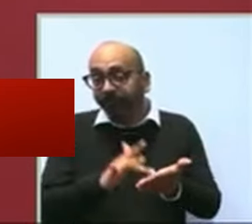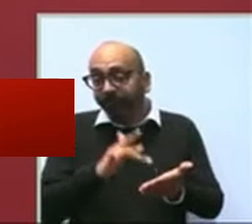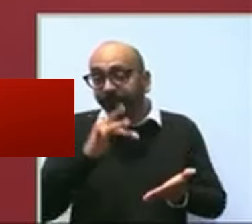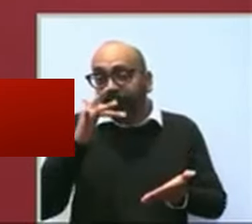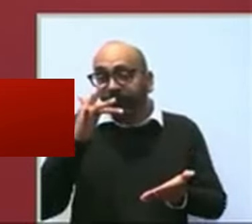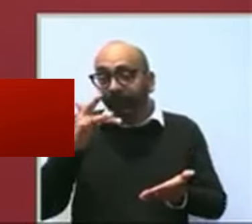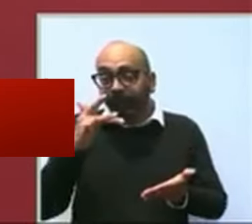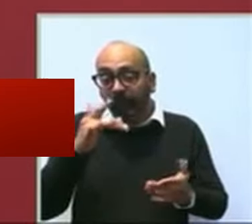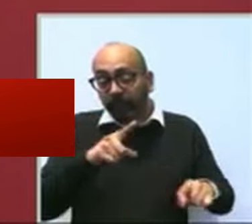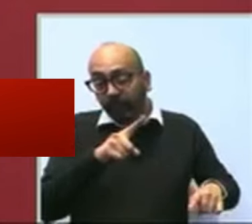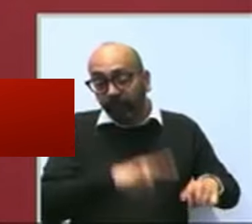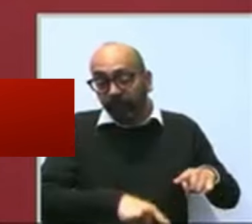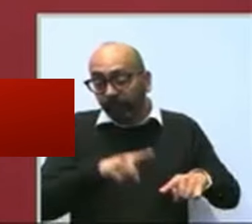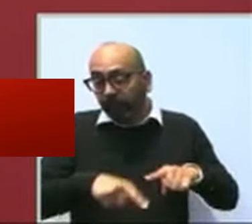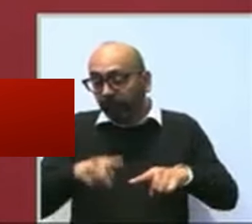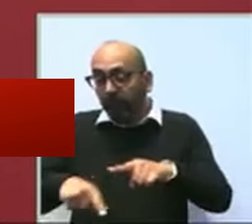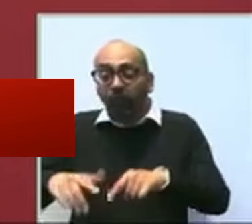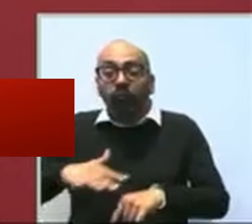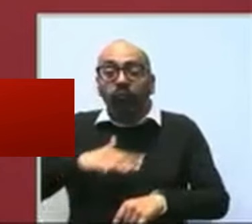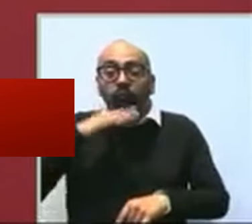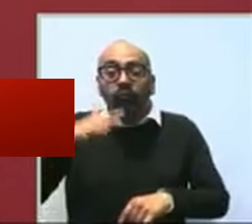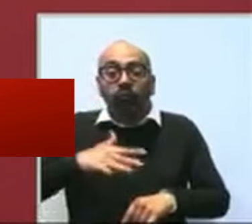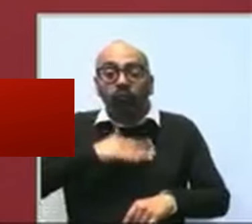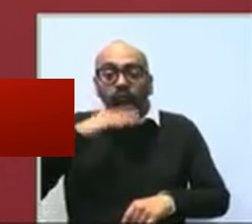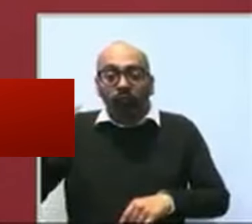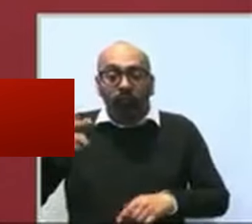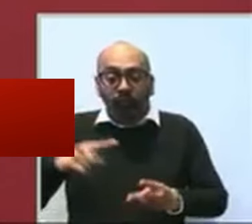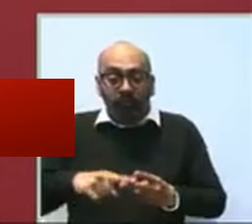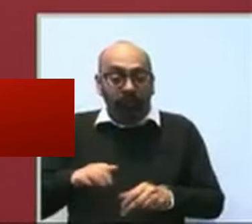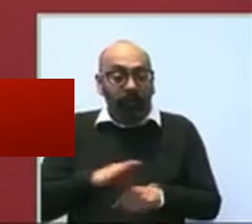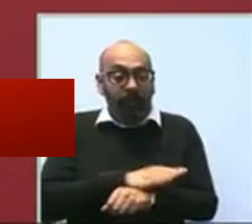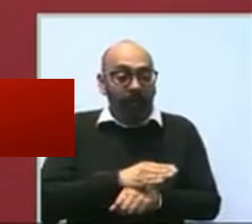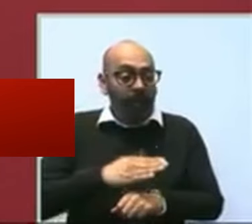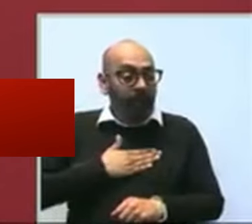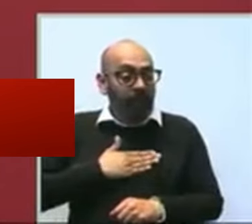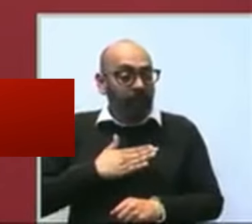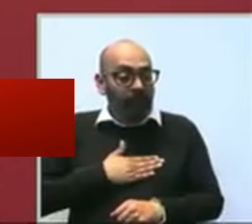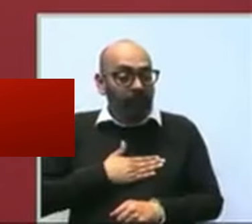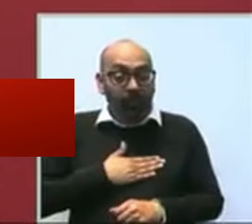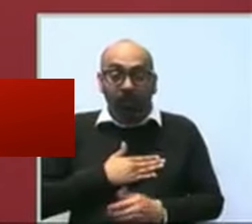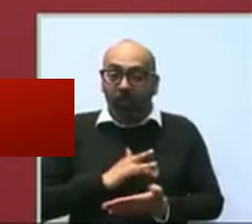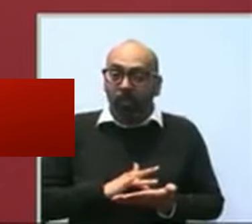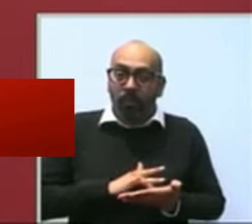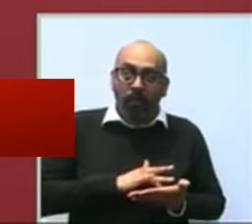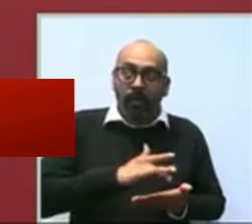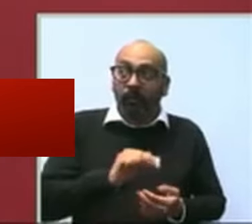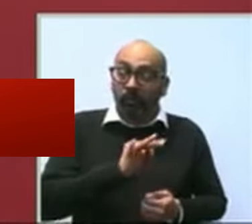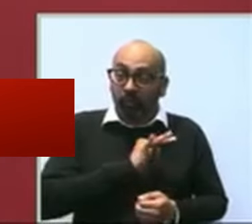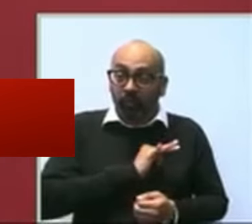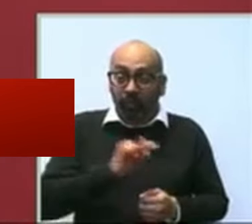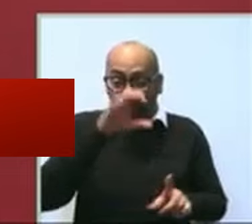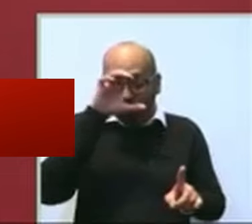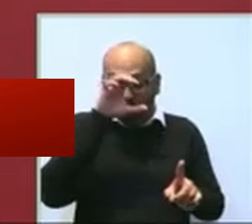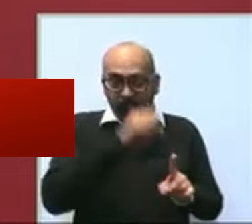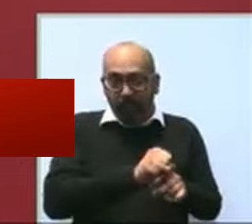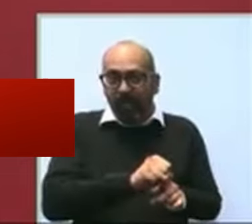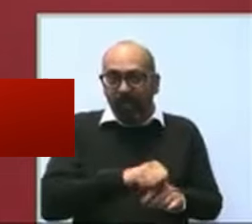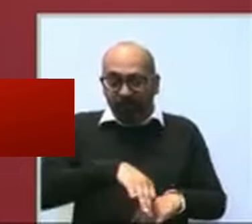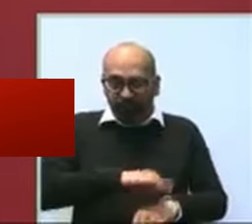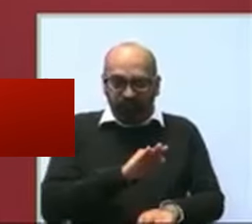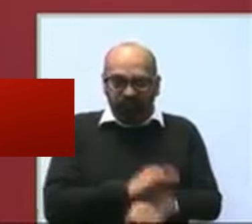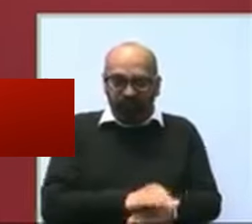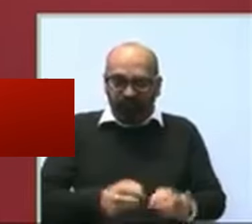hacer, invitando a todas esas mujeres y esos hombres a que se sumen a Morena, los vamos a afiliar. Nuestra meta ya se estableció por la Secretaría de Organización